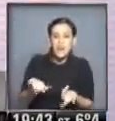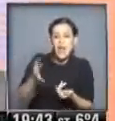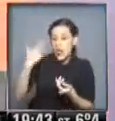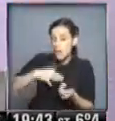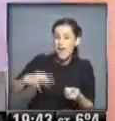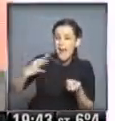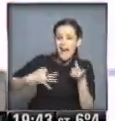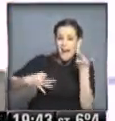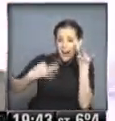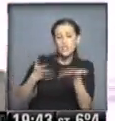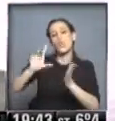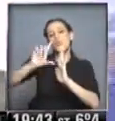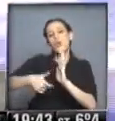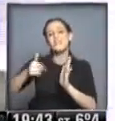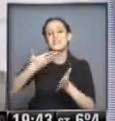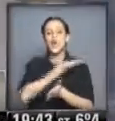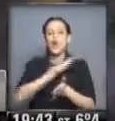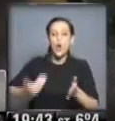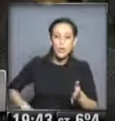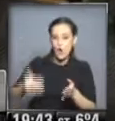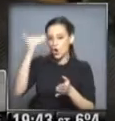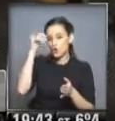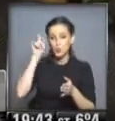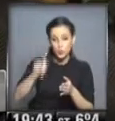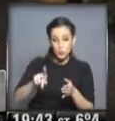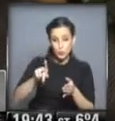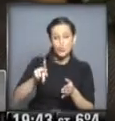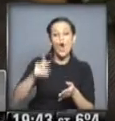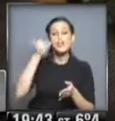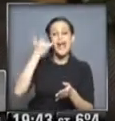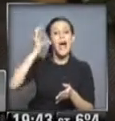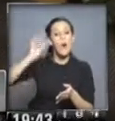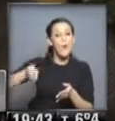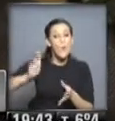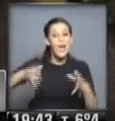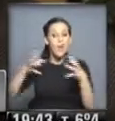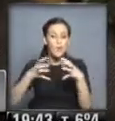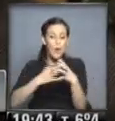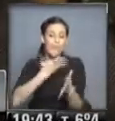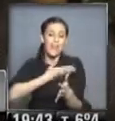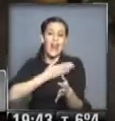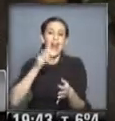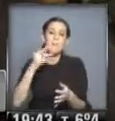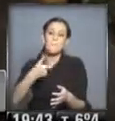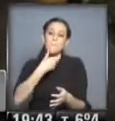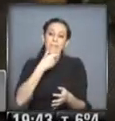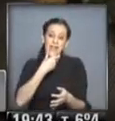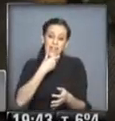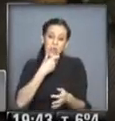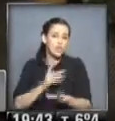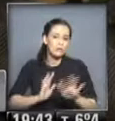después, durante gobiernos constitucionales, siendo juez de la Cámara Federal de Mendoza, tampoco